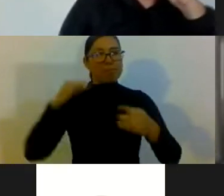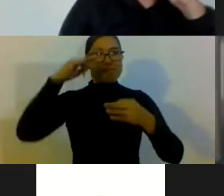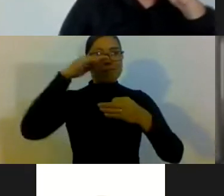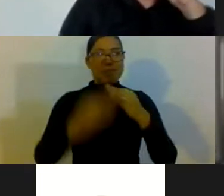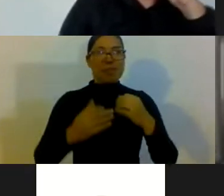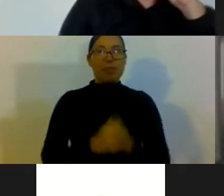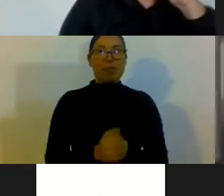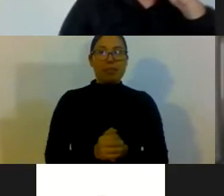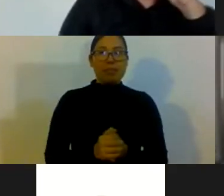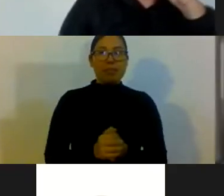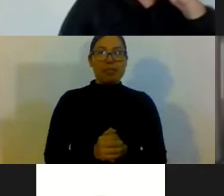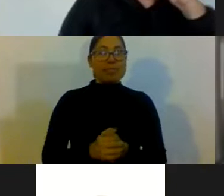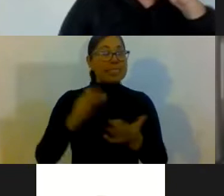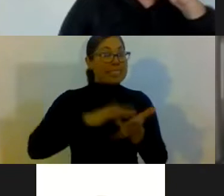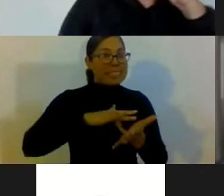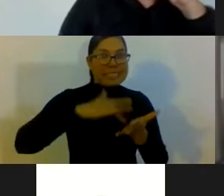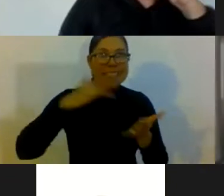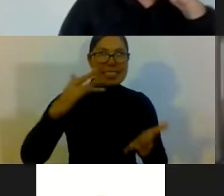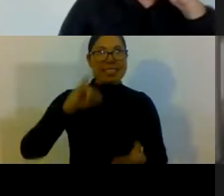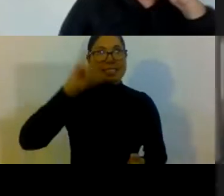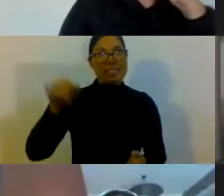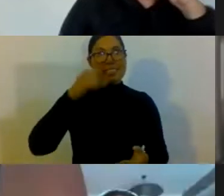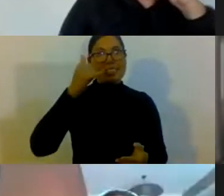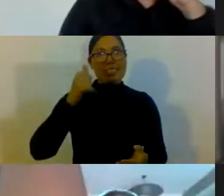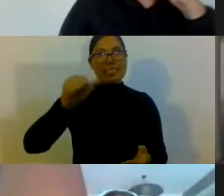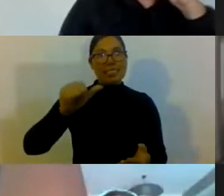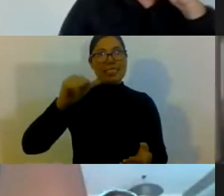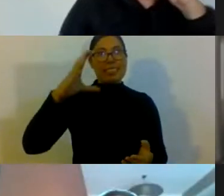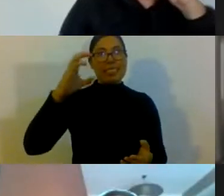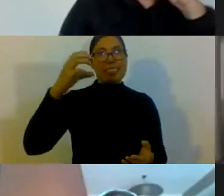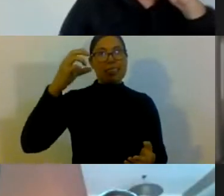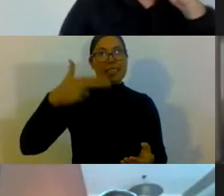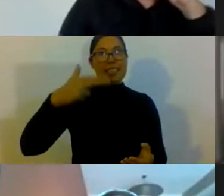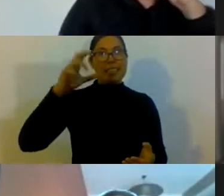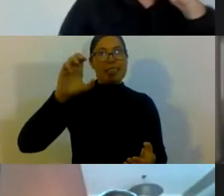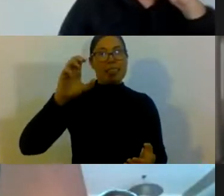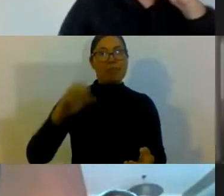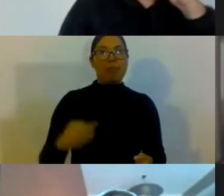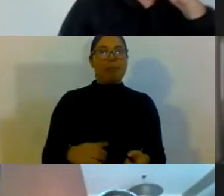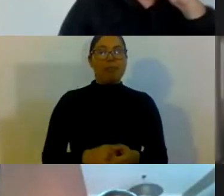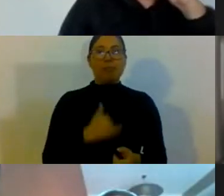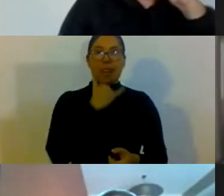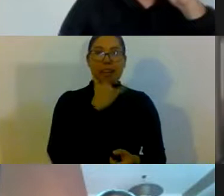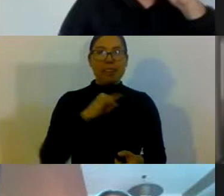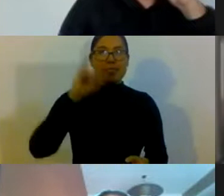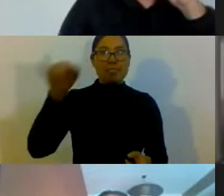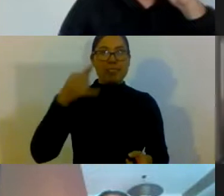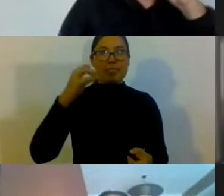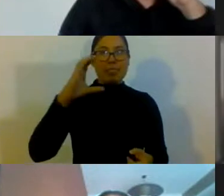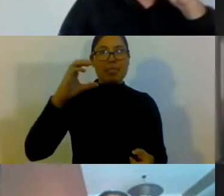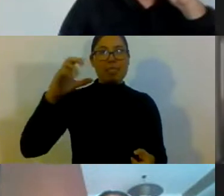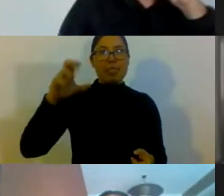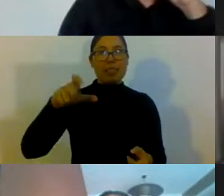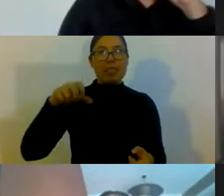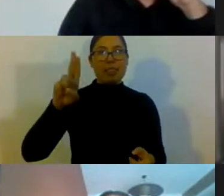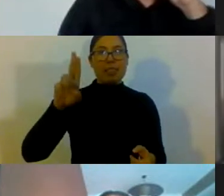primeramente agradecer a Jacqueline que de un tema tan difícil nos da herramientas para aterrizarlo en la realidad, para llevarlo